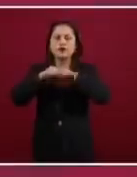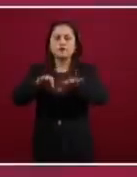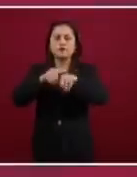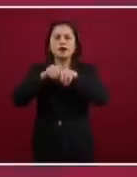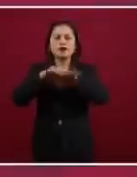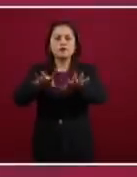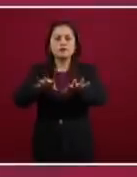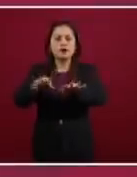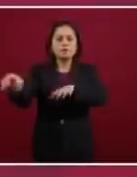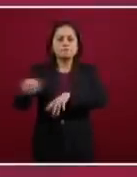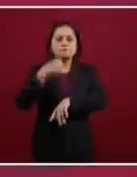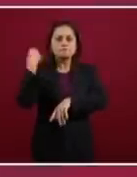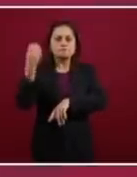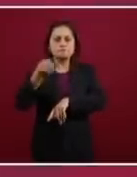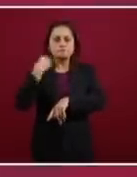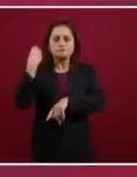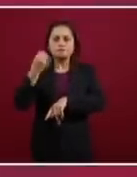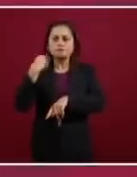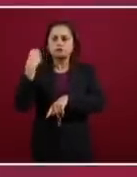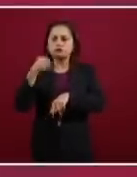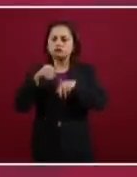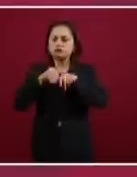y dejamos